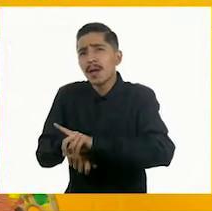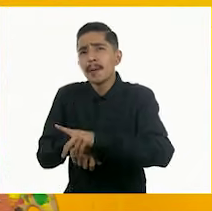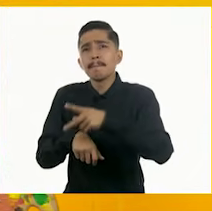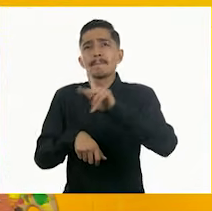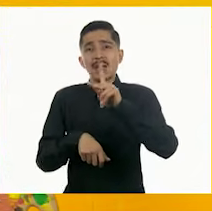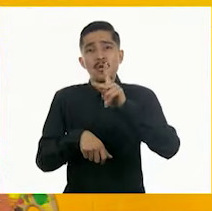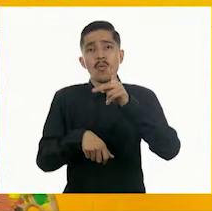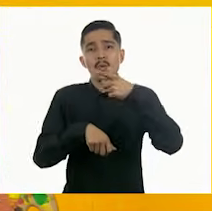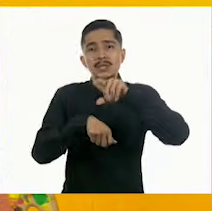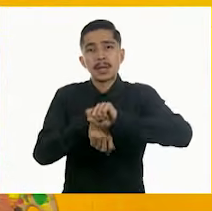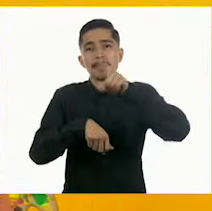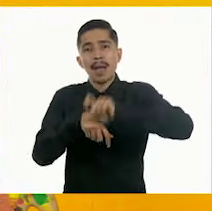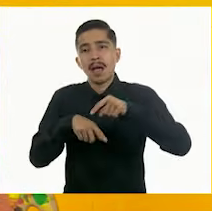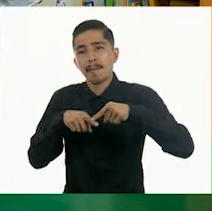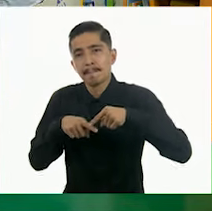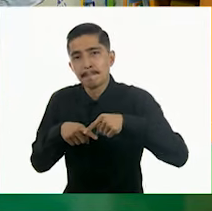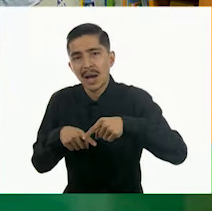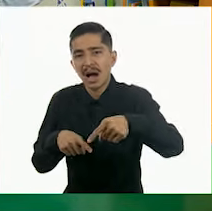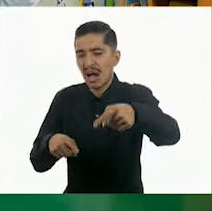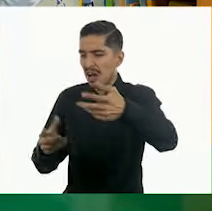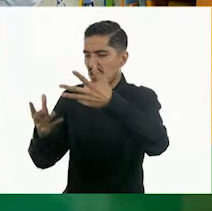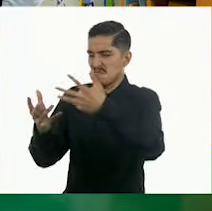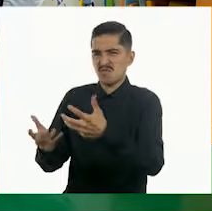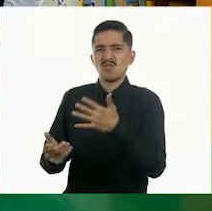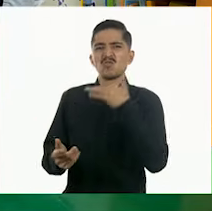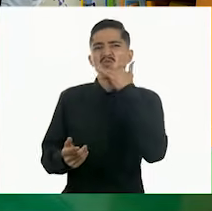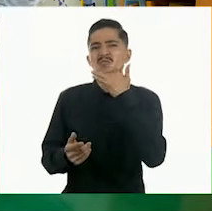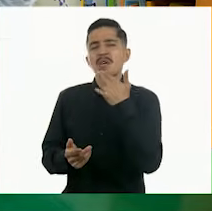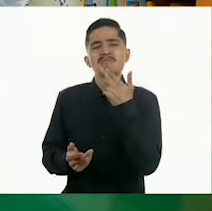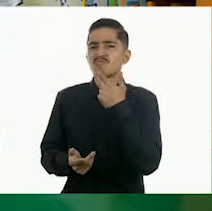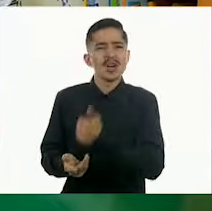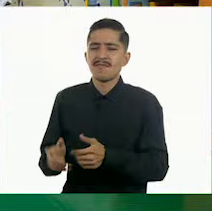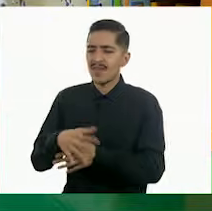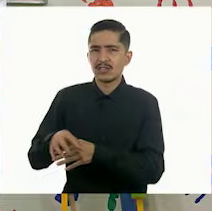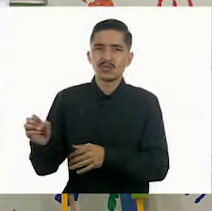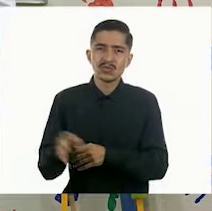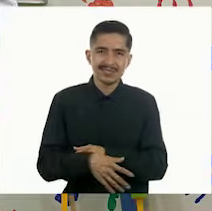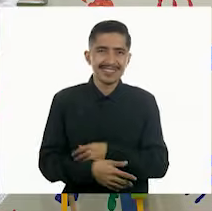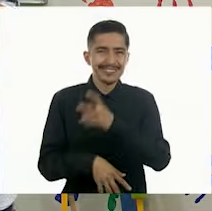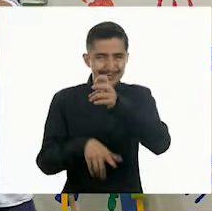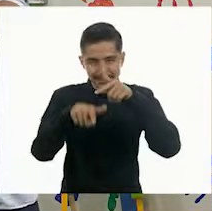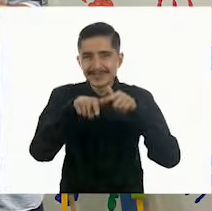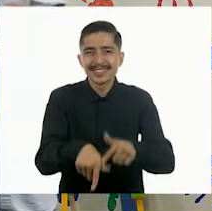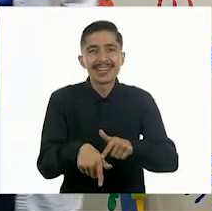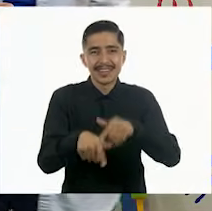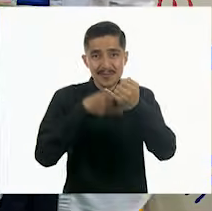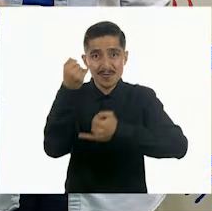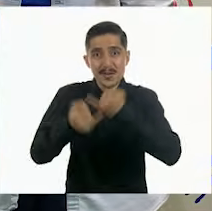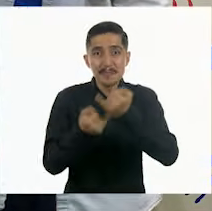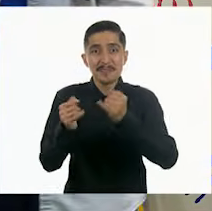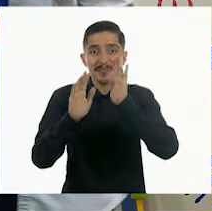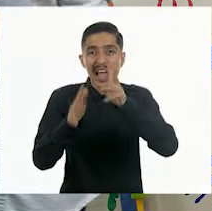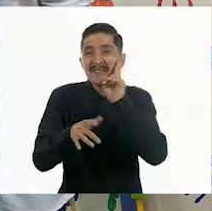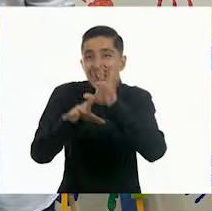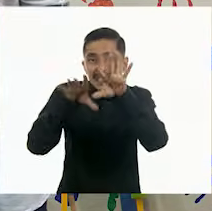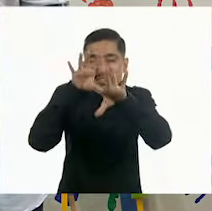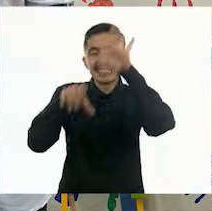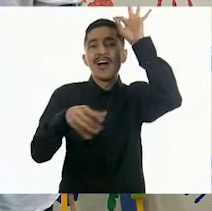los alimentos se van a echar a perder, ¿verdad? Exactamente. Muy bien. A ver, seguimos con el juego. Ya vamos a llegar al tesoro.